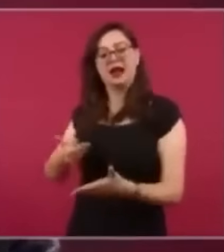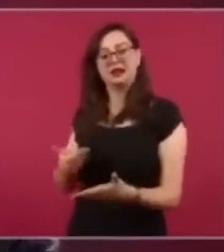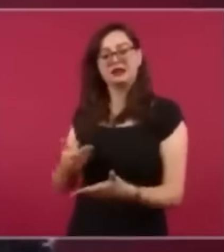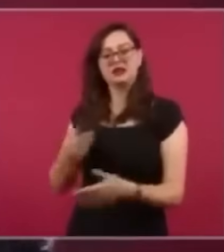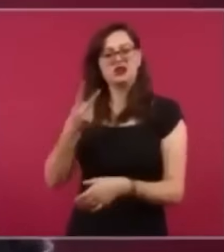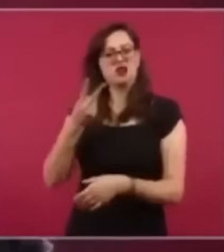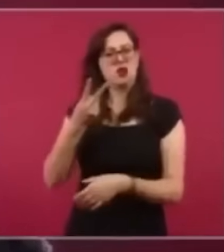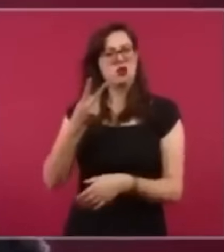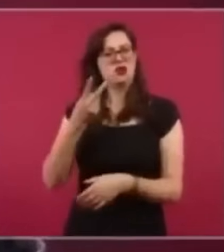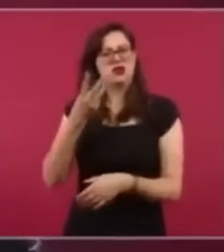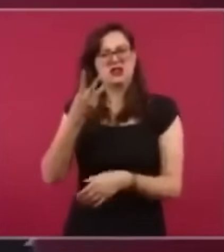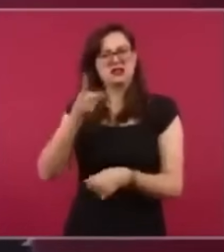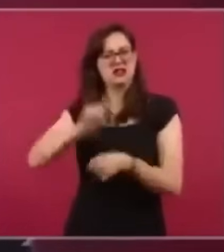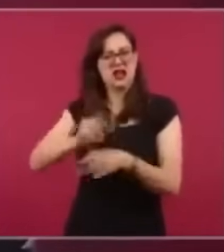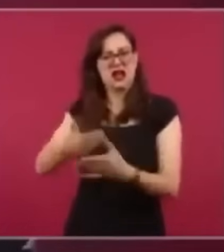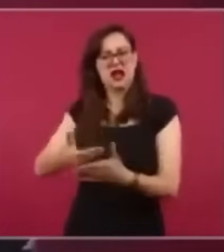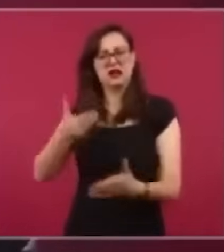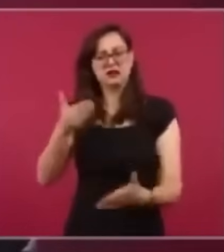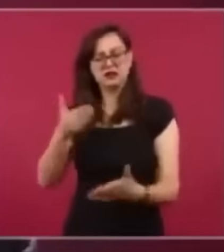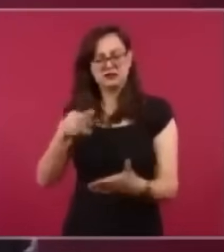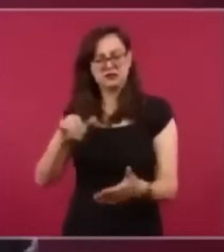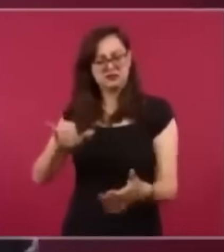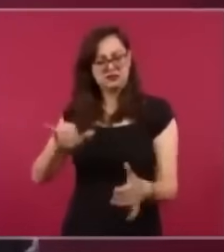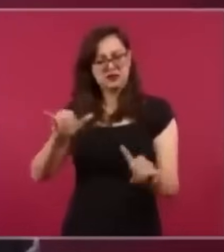una llamada.